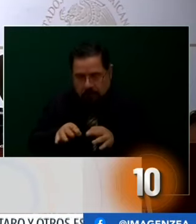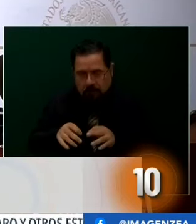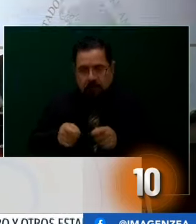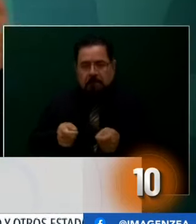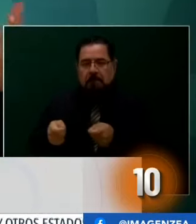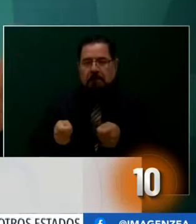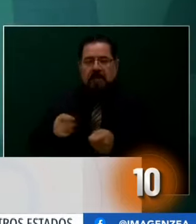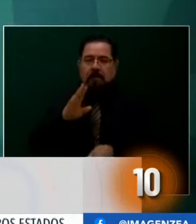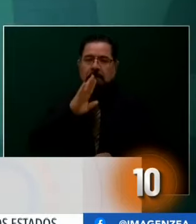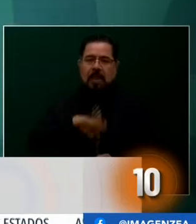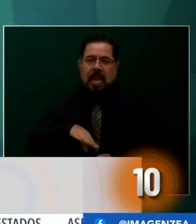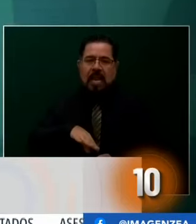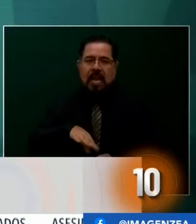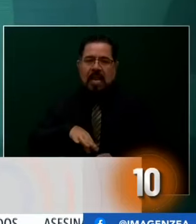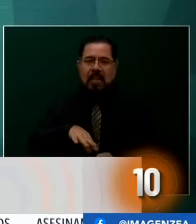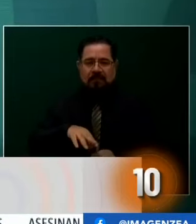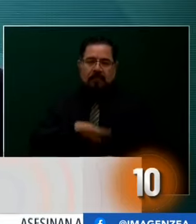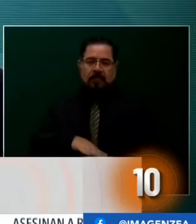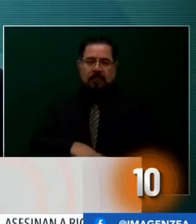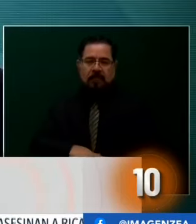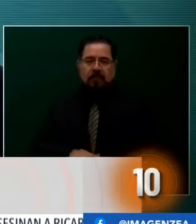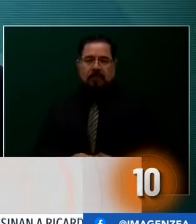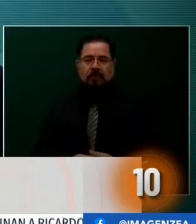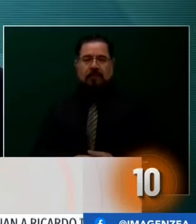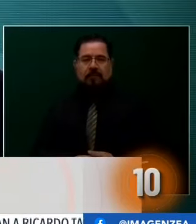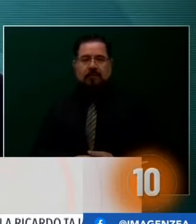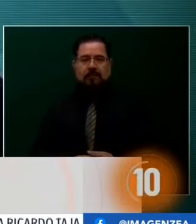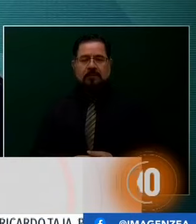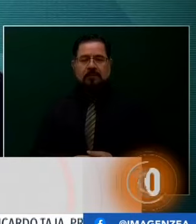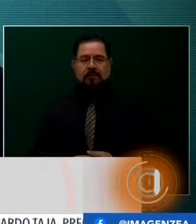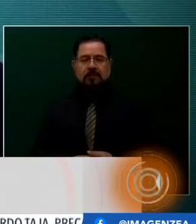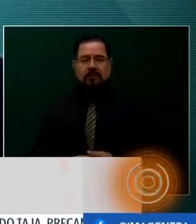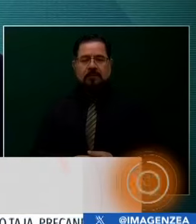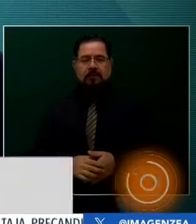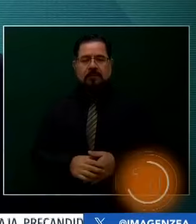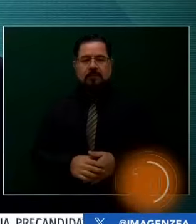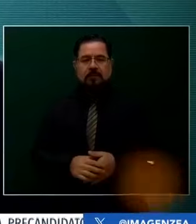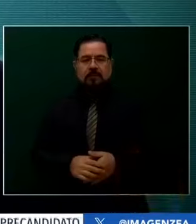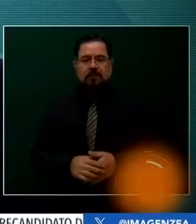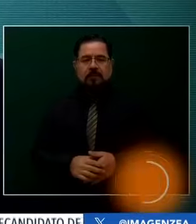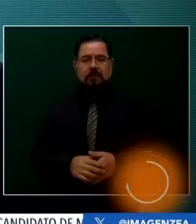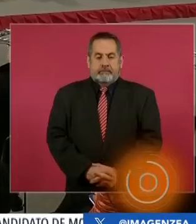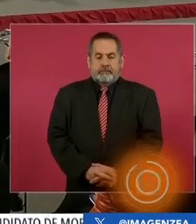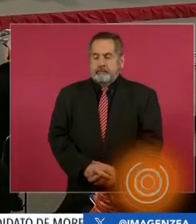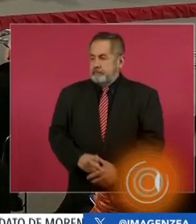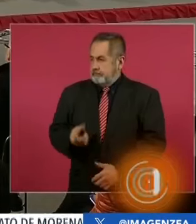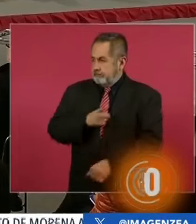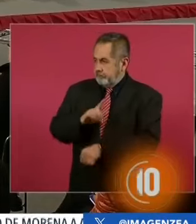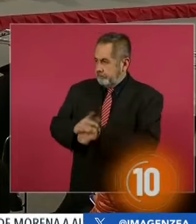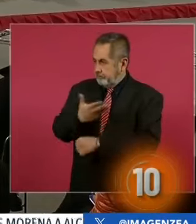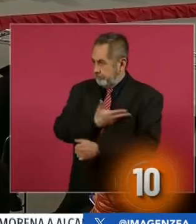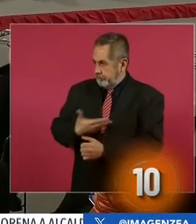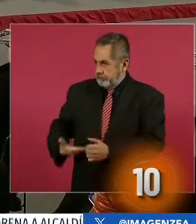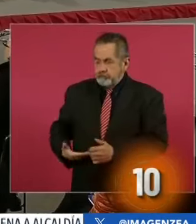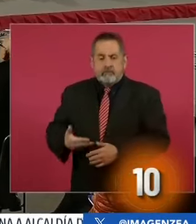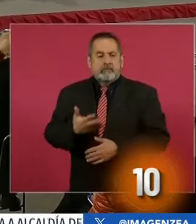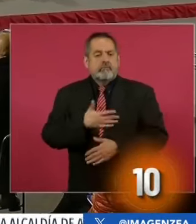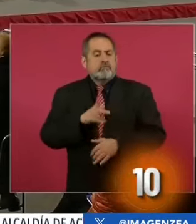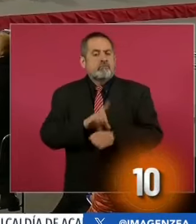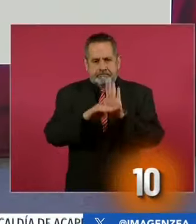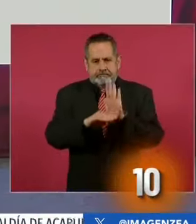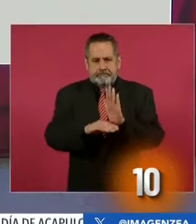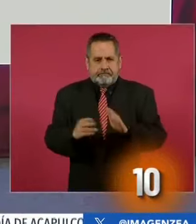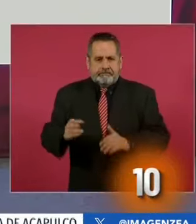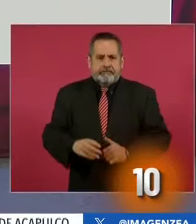el registro que se tenía, y que no era nada más ineficiencia. Y fue el 14 de